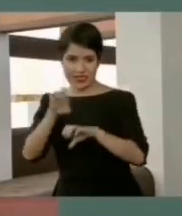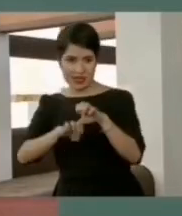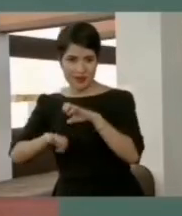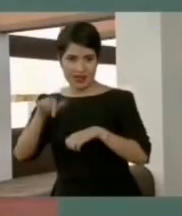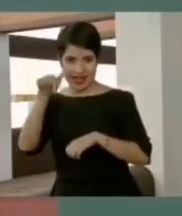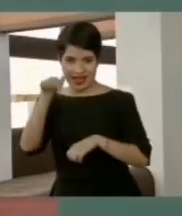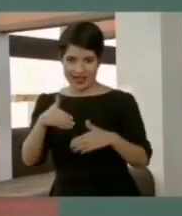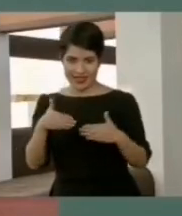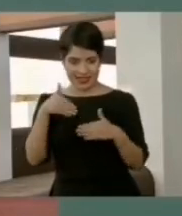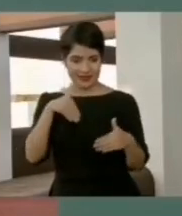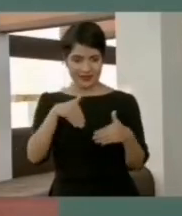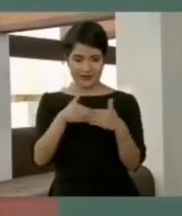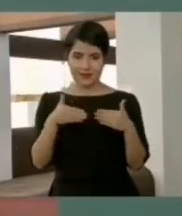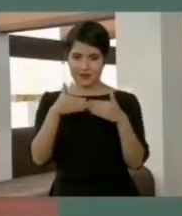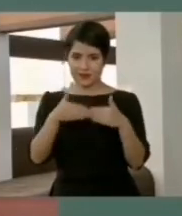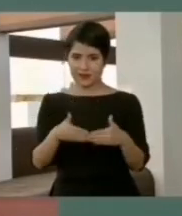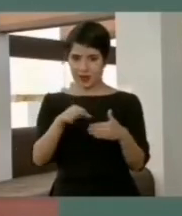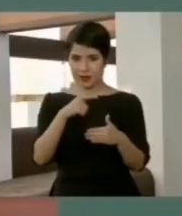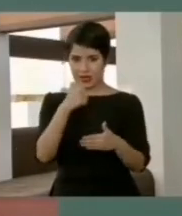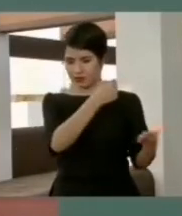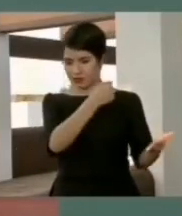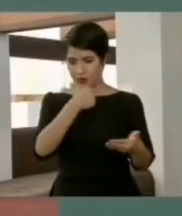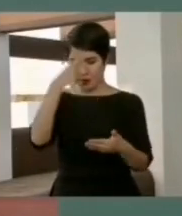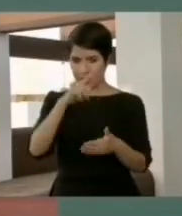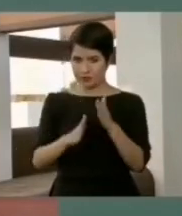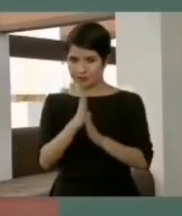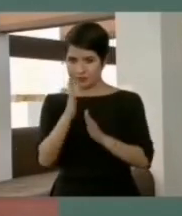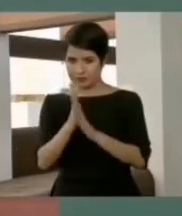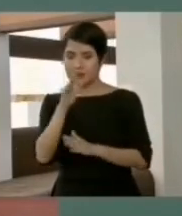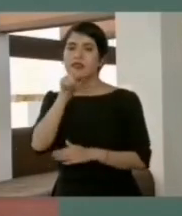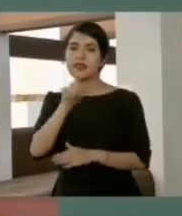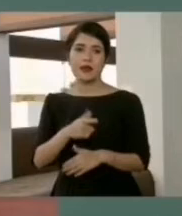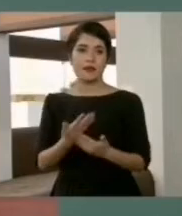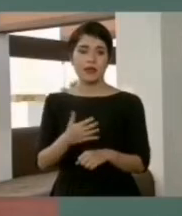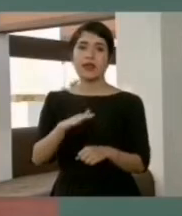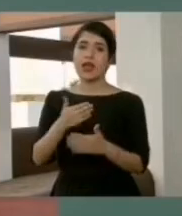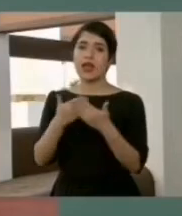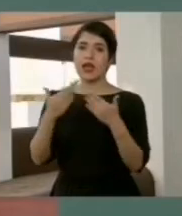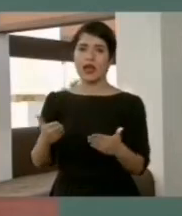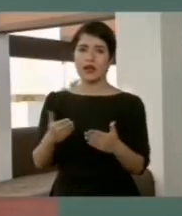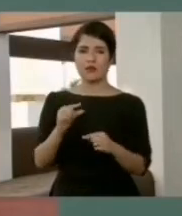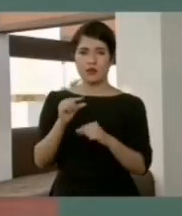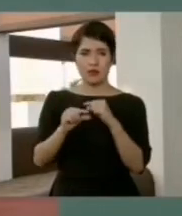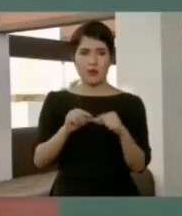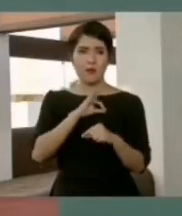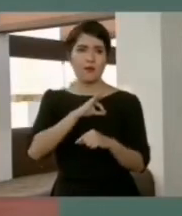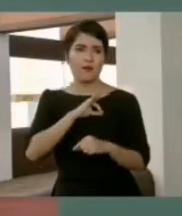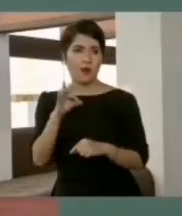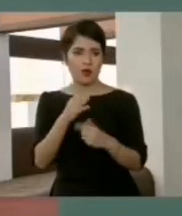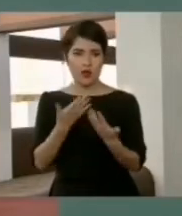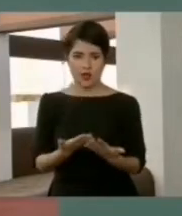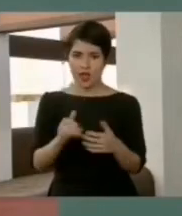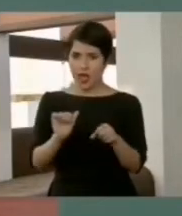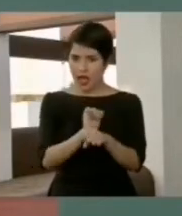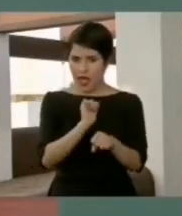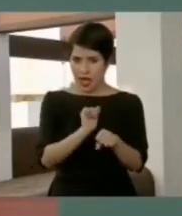se concluyó la ampliación de la terminal especializada de automóviles, que incrementó la capacidad instalada para movilización de